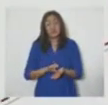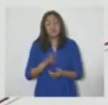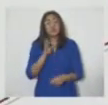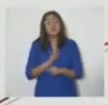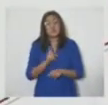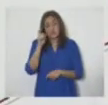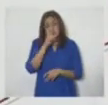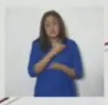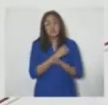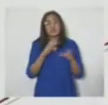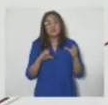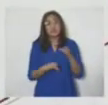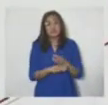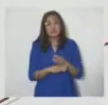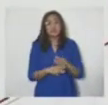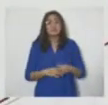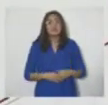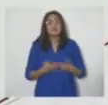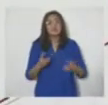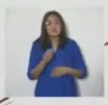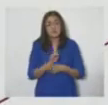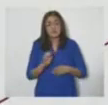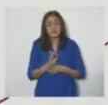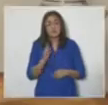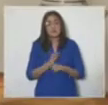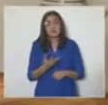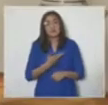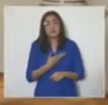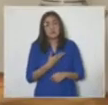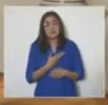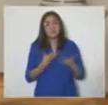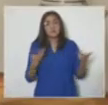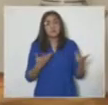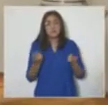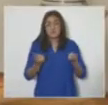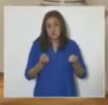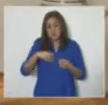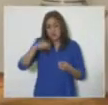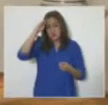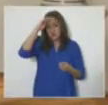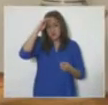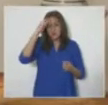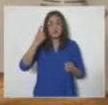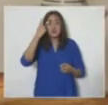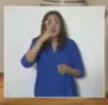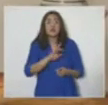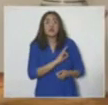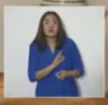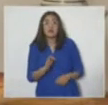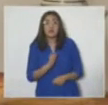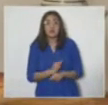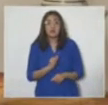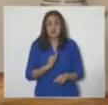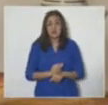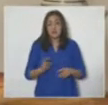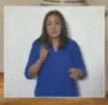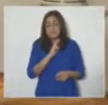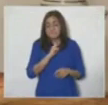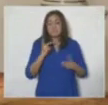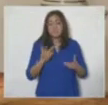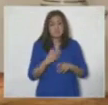complicadas las cosas Entonces tenemos que hacer una estrategia para que podamos mejorar